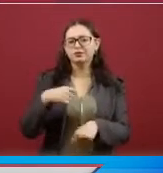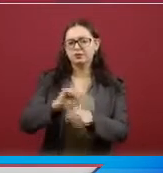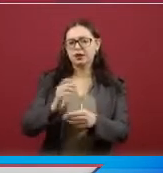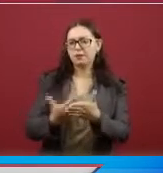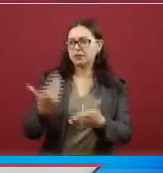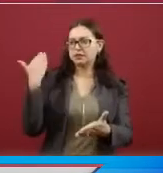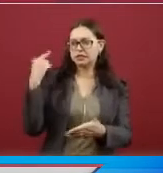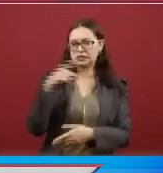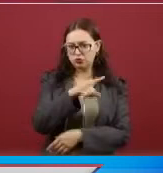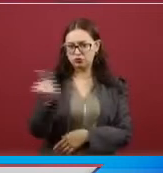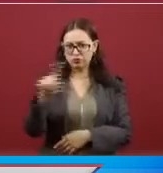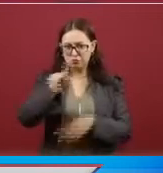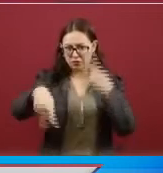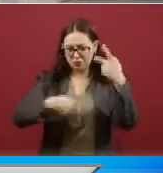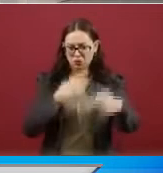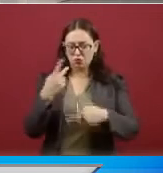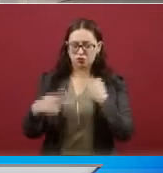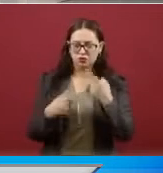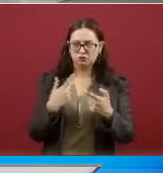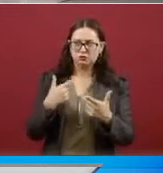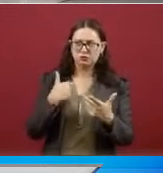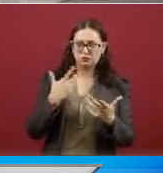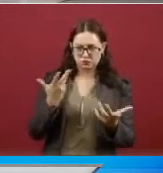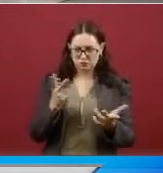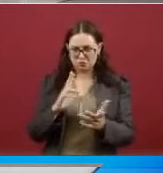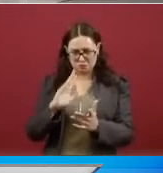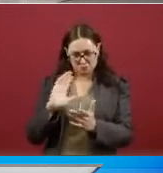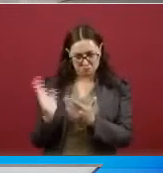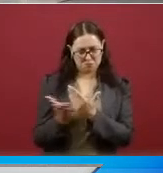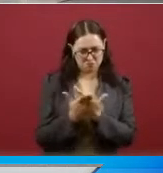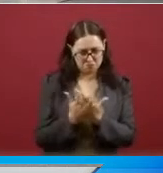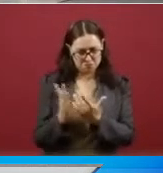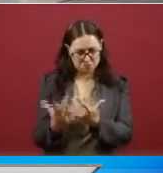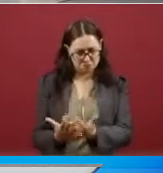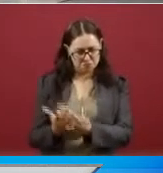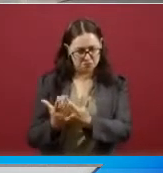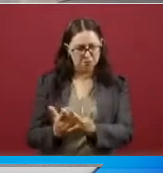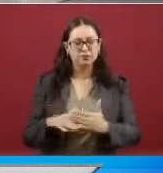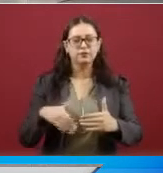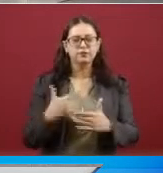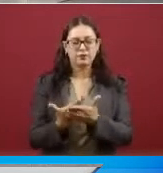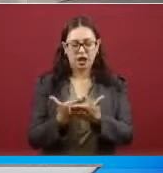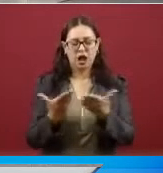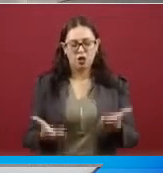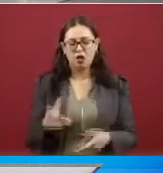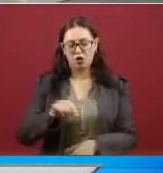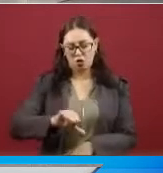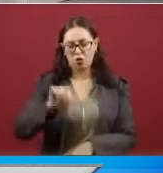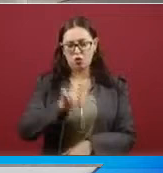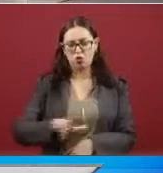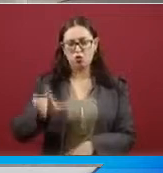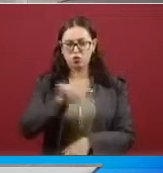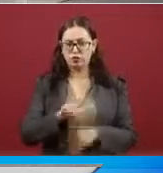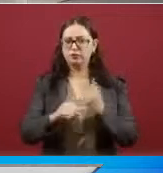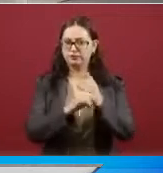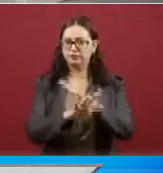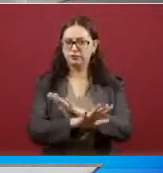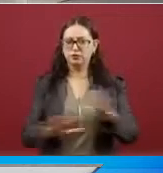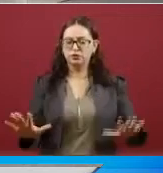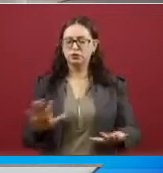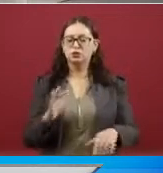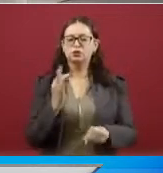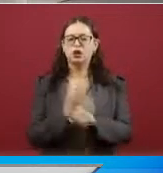del Estado garantizar la vida, integridad, libertad y seguridad. Existen 790 personas bajo este esquema de protección